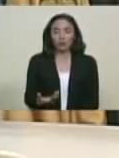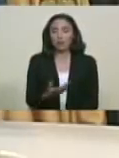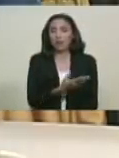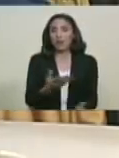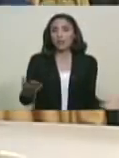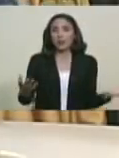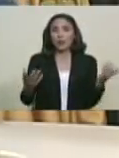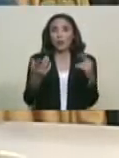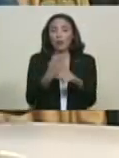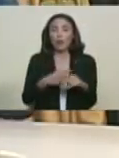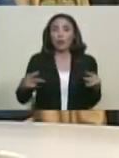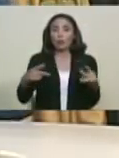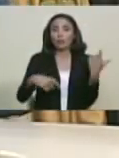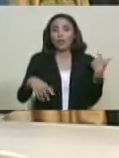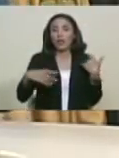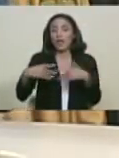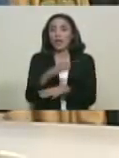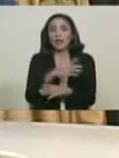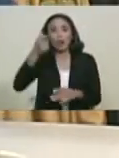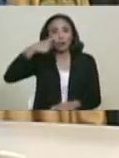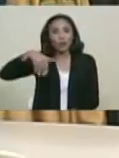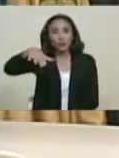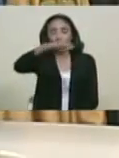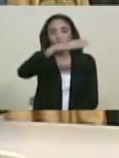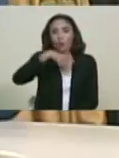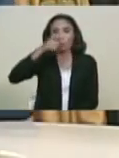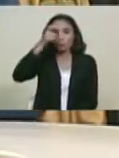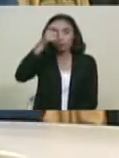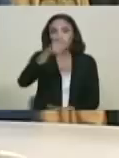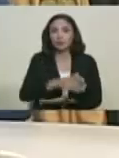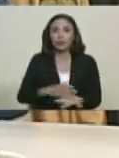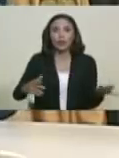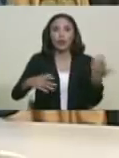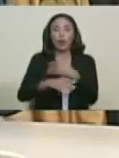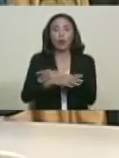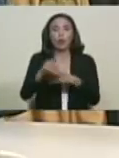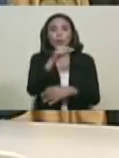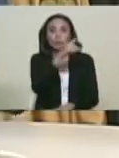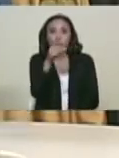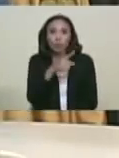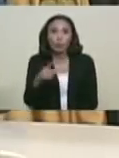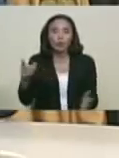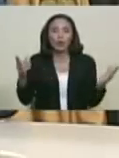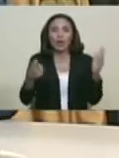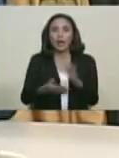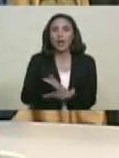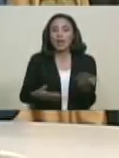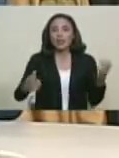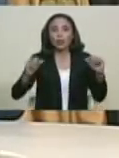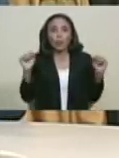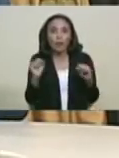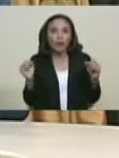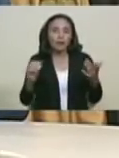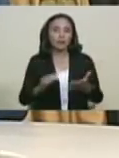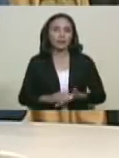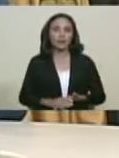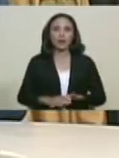orientales de los occidentales de los llaneros de los centrales de los sureños de los andinos